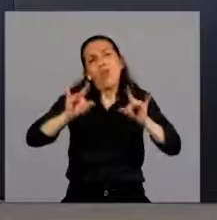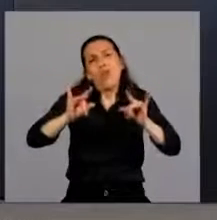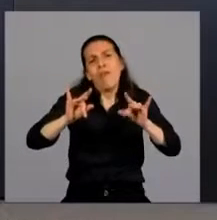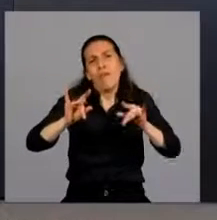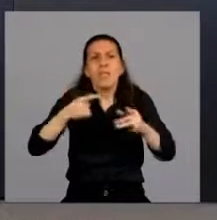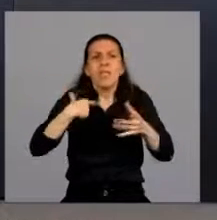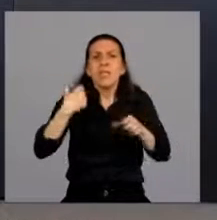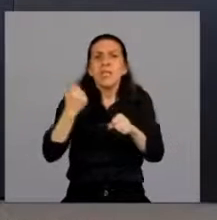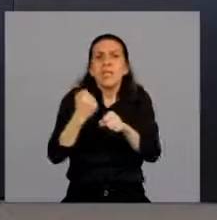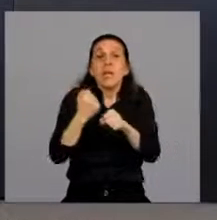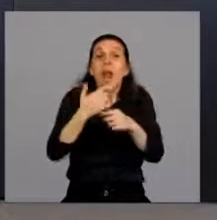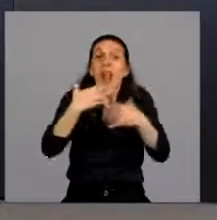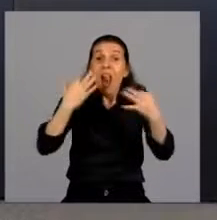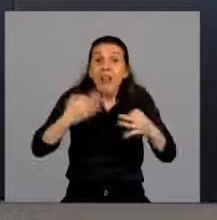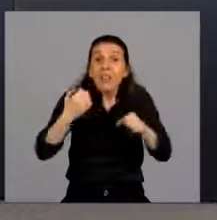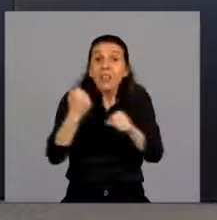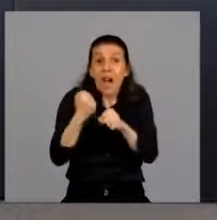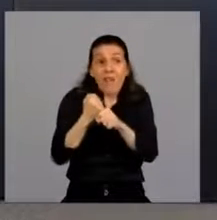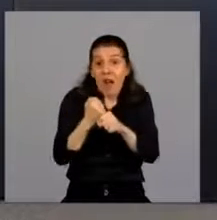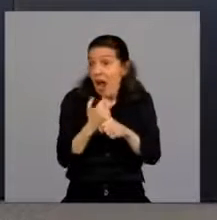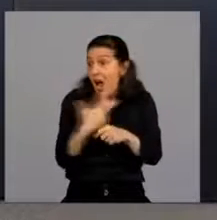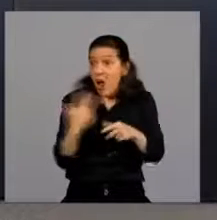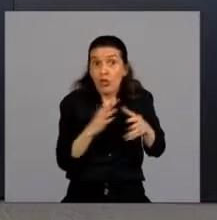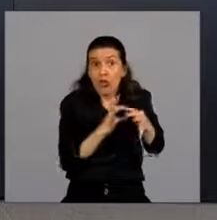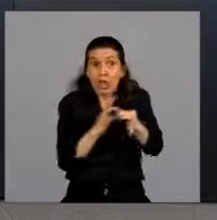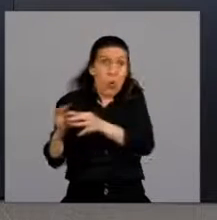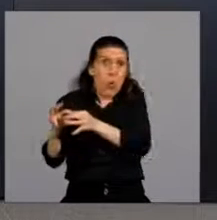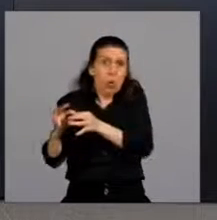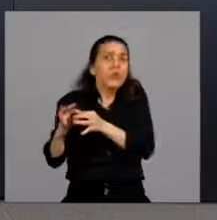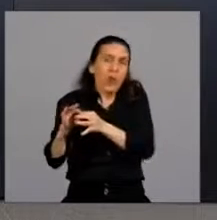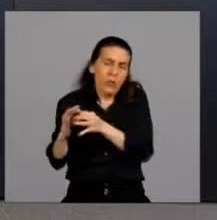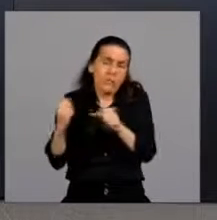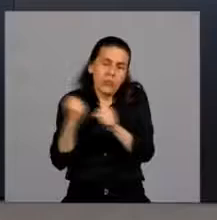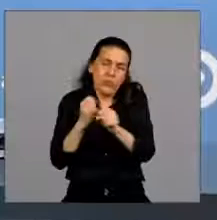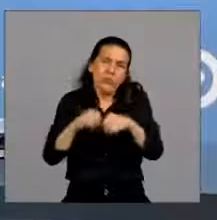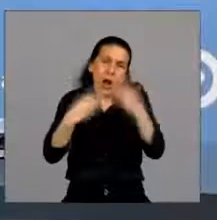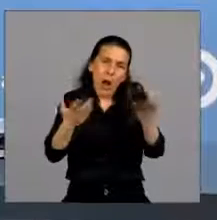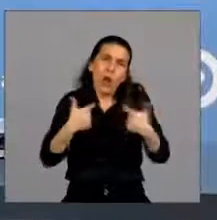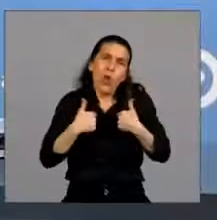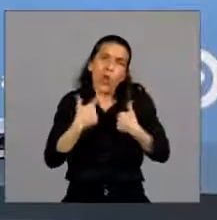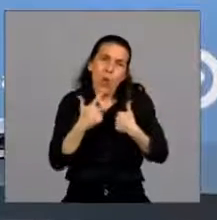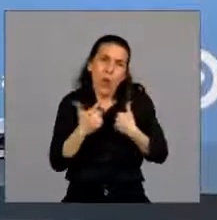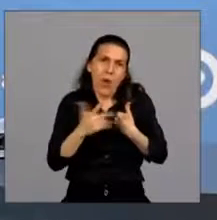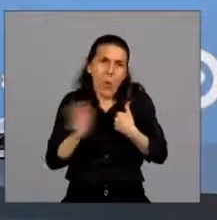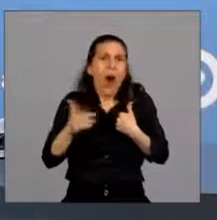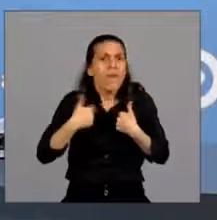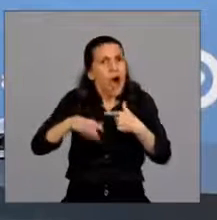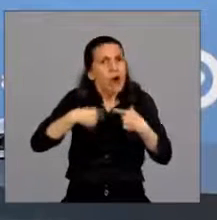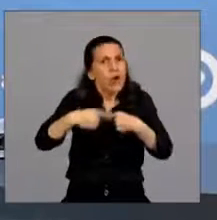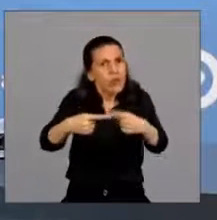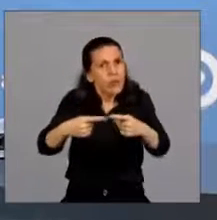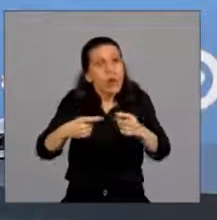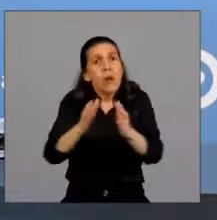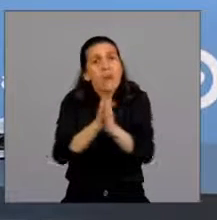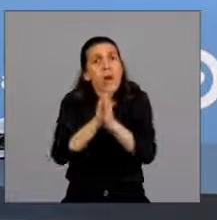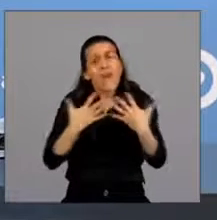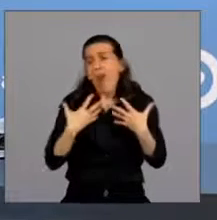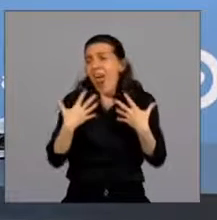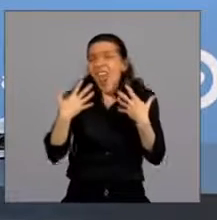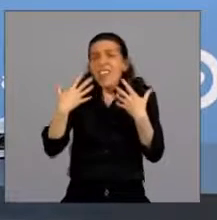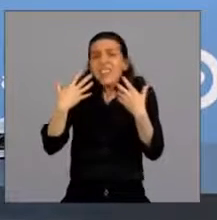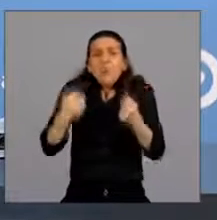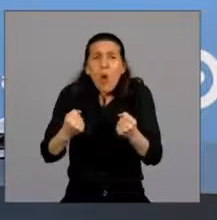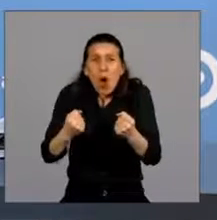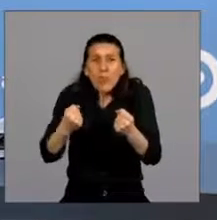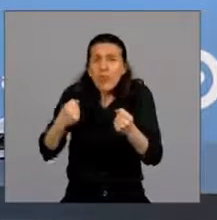en forma conjunta nos hace hacerlo mucho mejor, no tengo ninguna duda, vamos a seguir haciéndolo. No tiremos este gran esfuerzo que hicimos por la